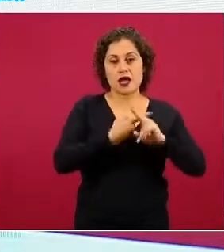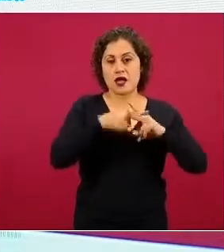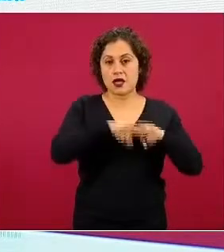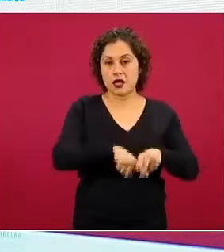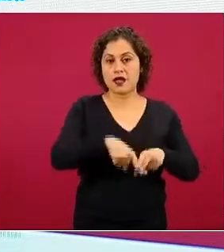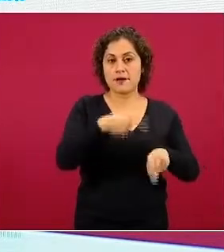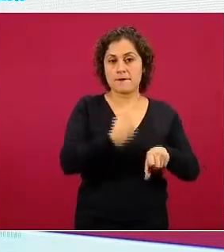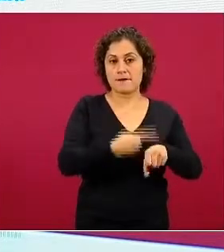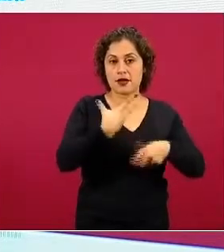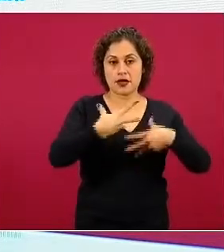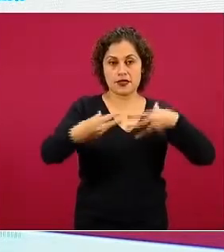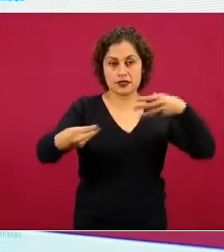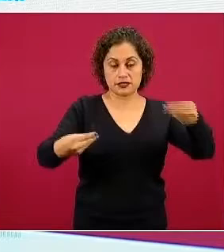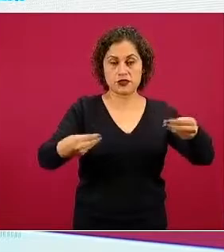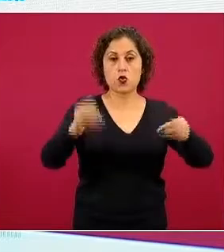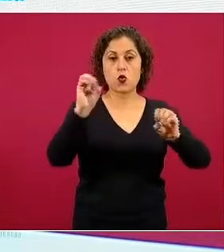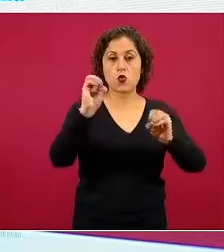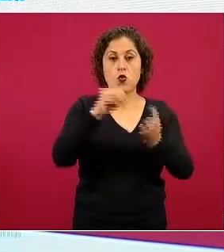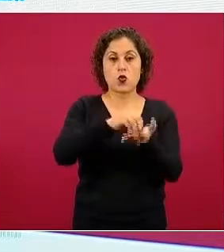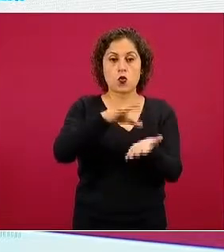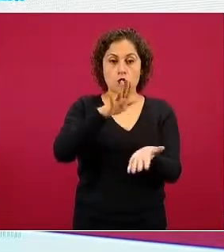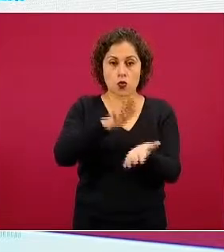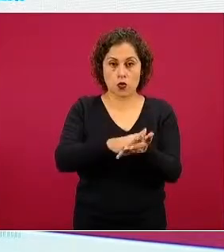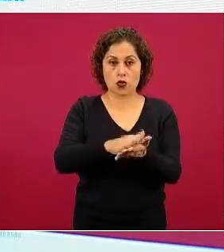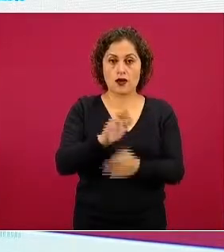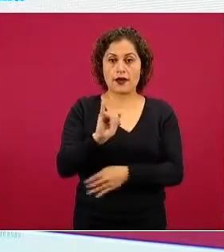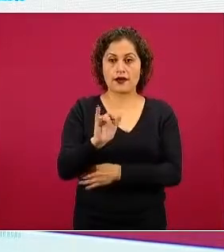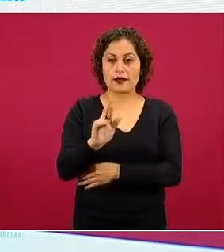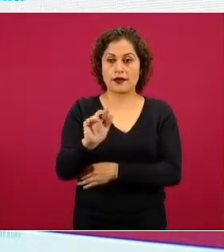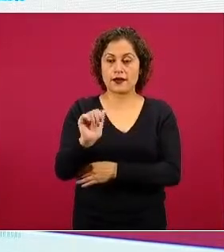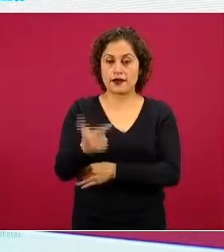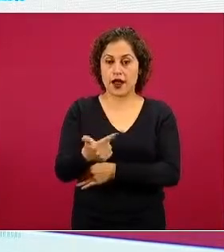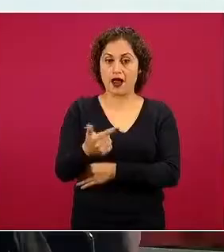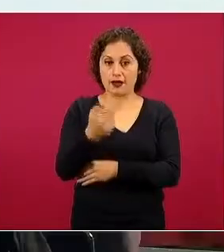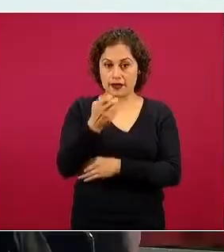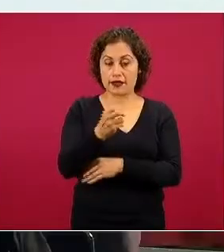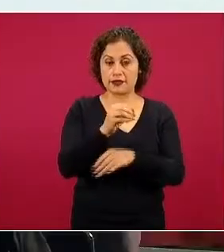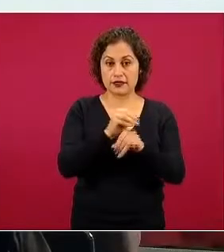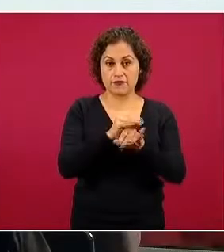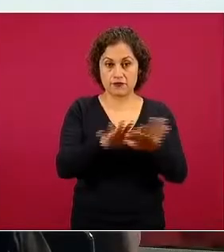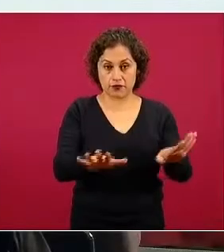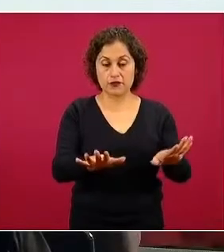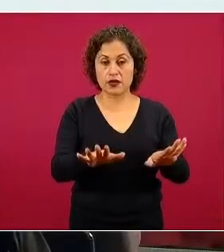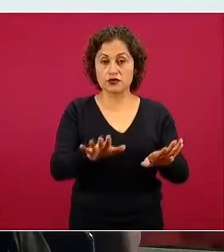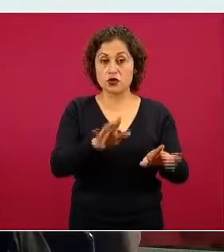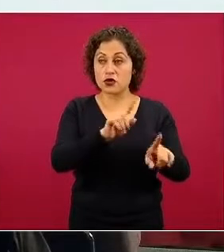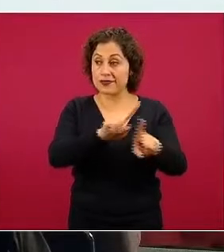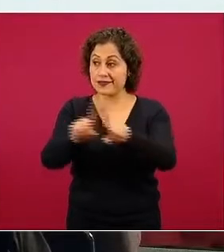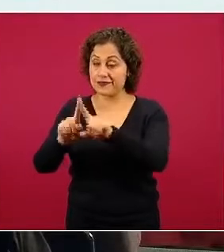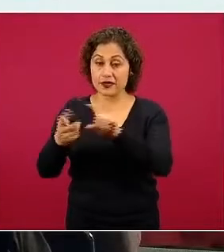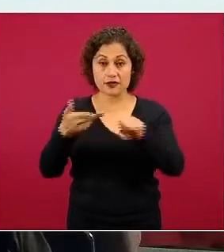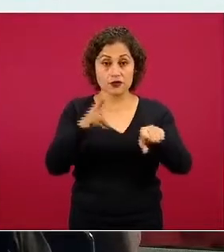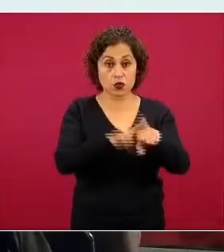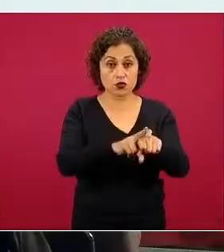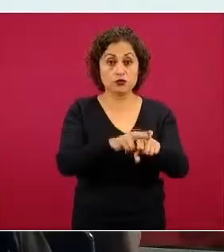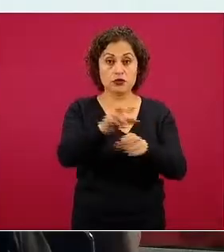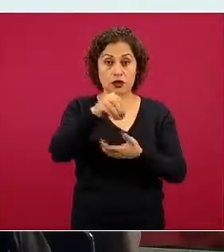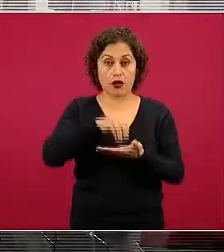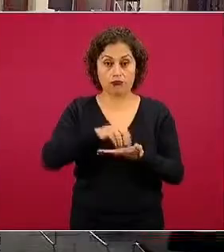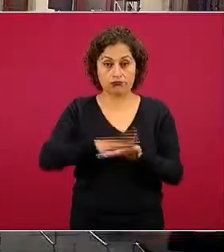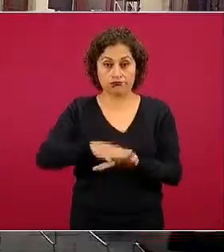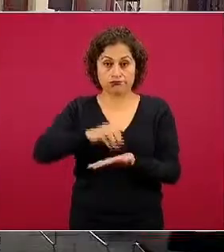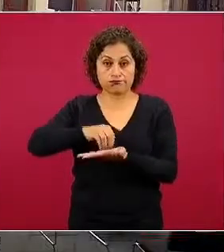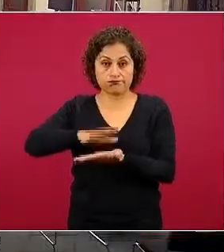registro en la red IRAG, que es en donde todos los hospitales que pertenecen a esta red registran a